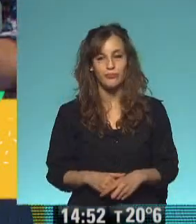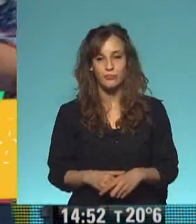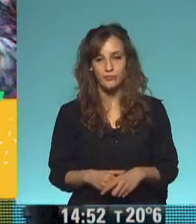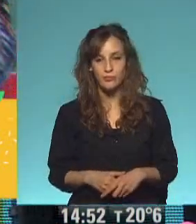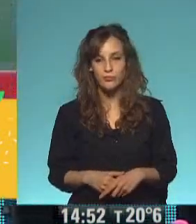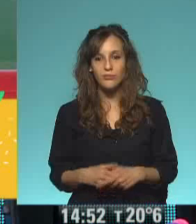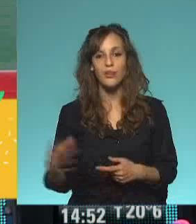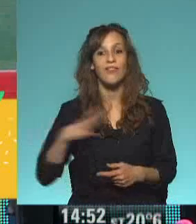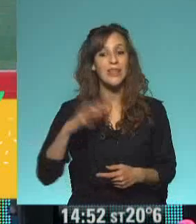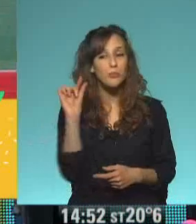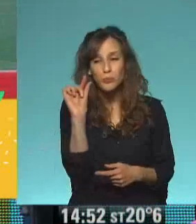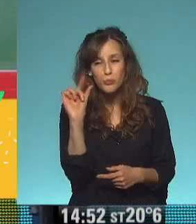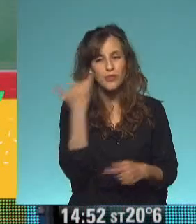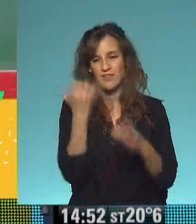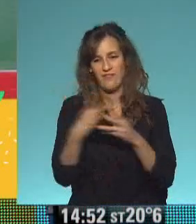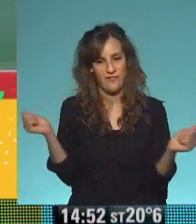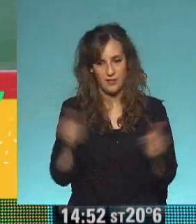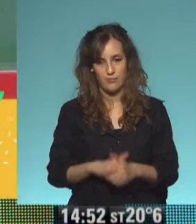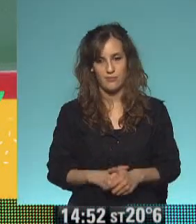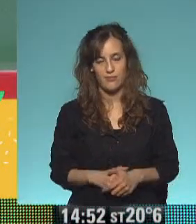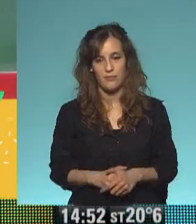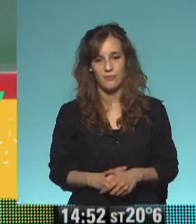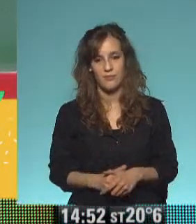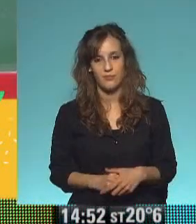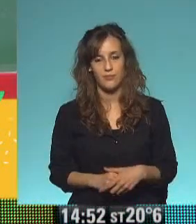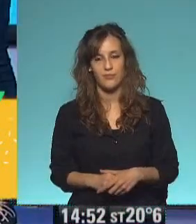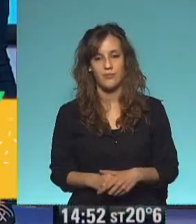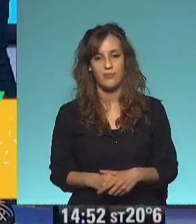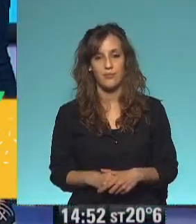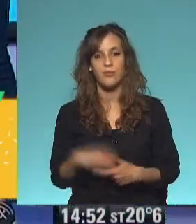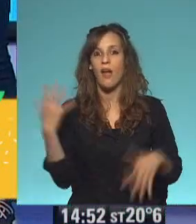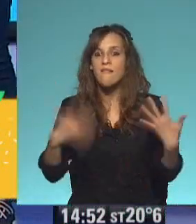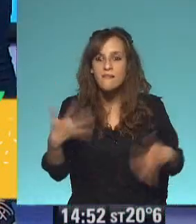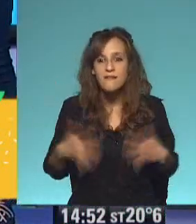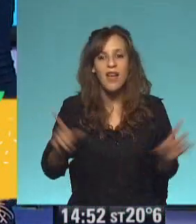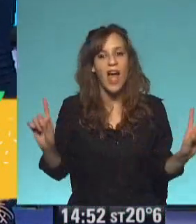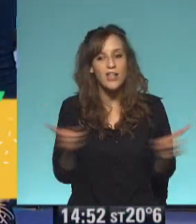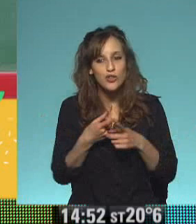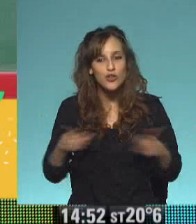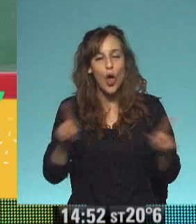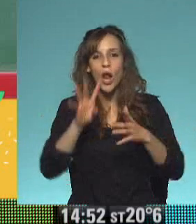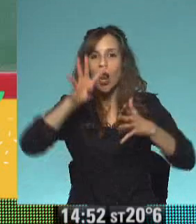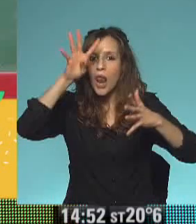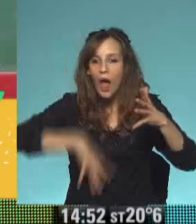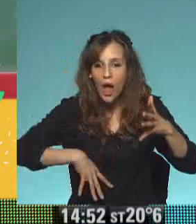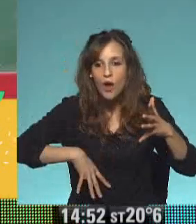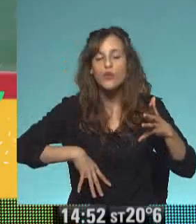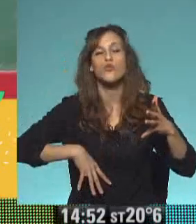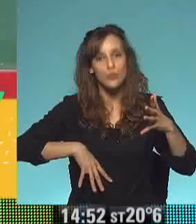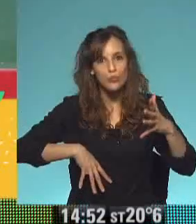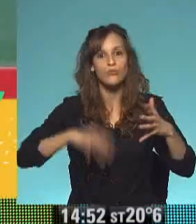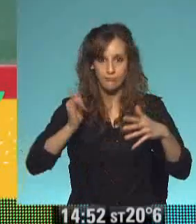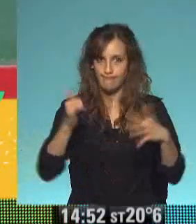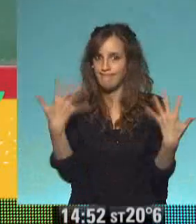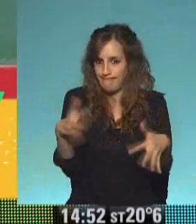Me voy copando. Nos falta poco. Porque nos falta... Ahí está. Más largo todavía. Se ve siendo cada vez... Porque se van sumando todos los demás.